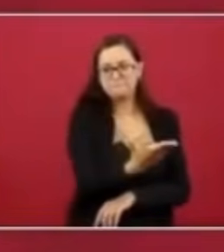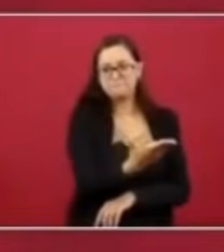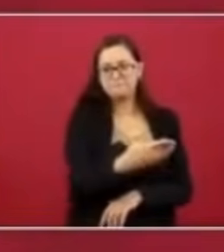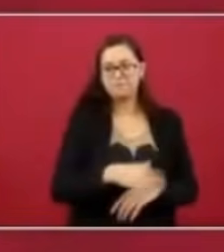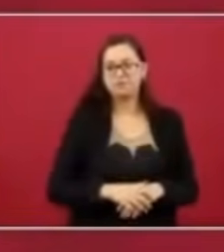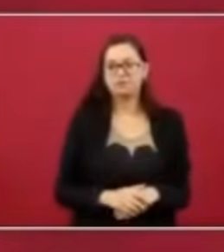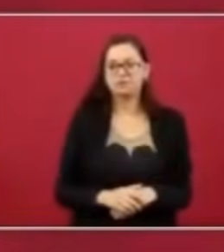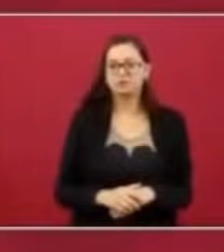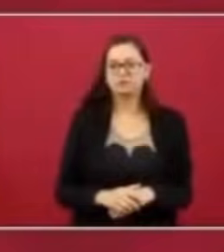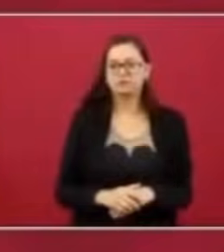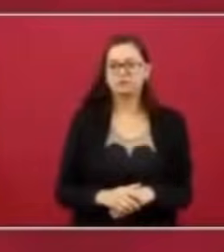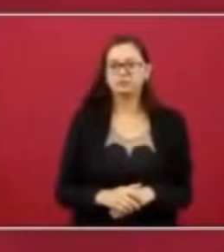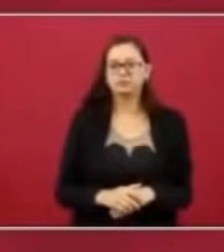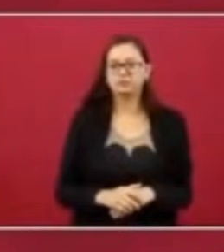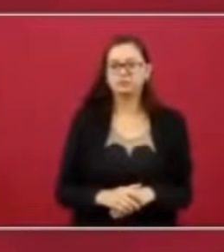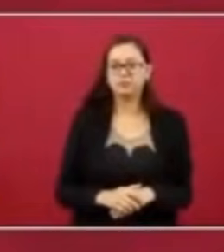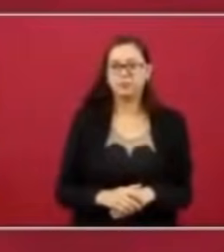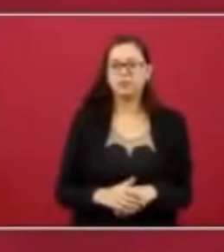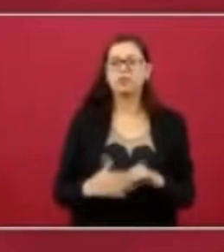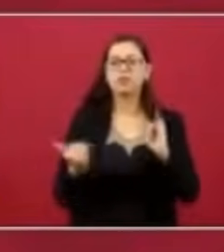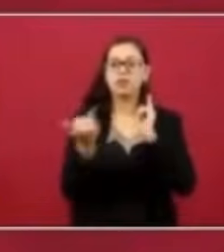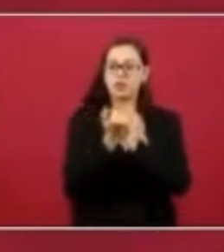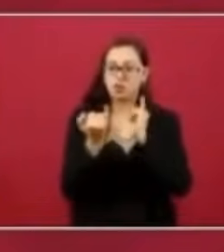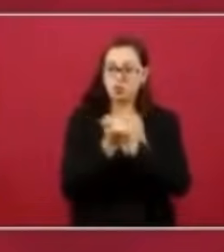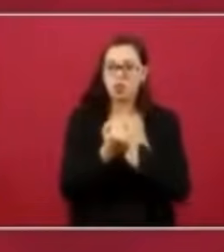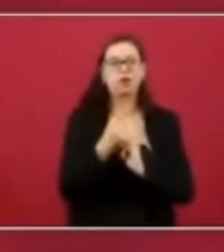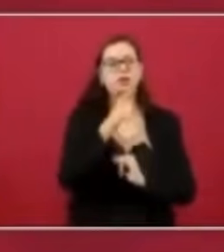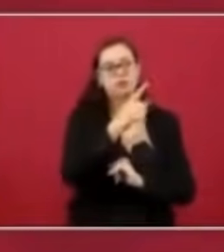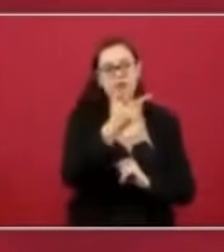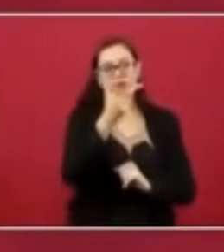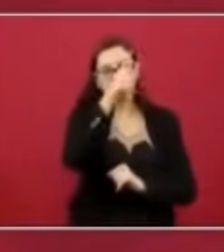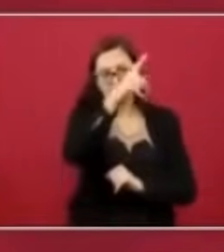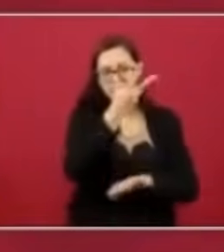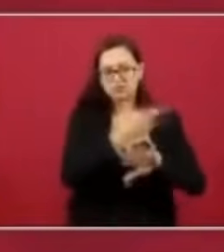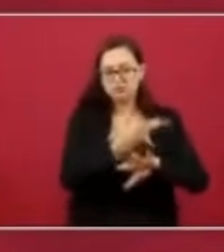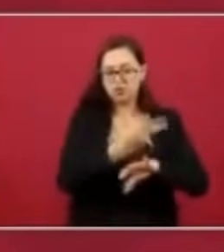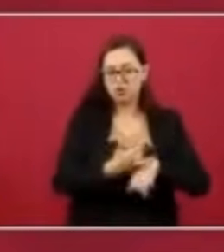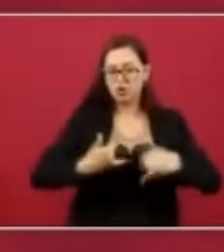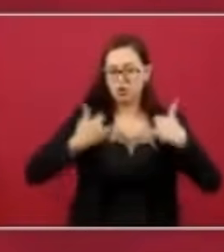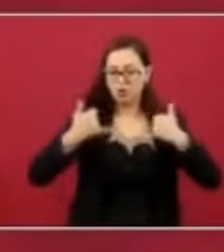para que ellos atiendan a los jóvenes de Estados Unidos.